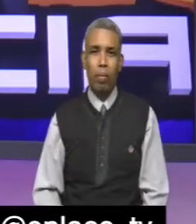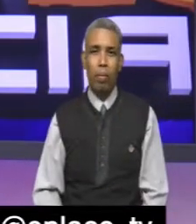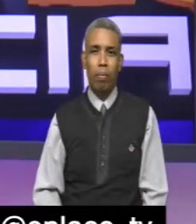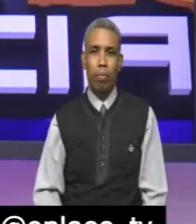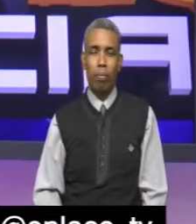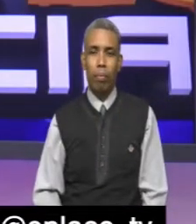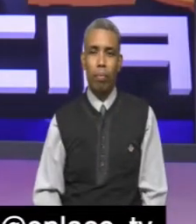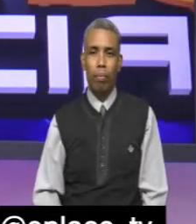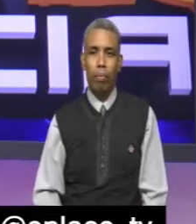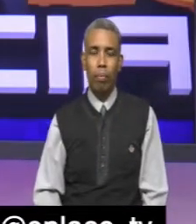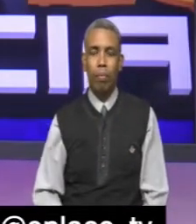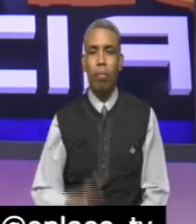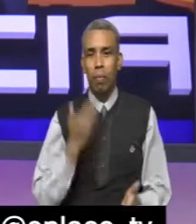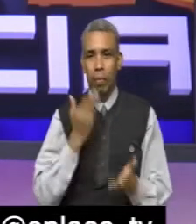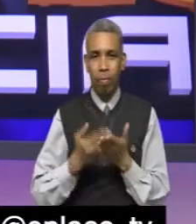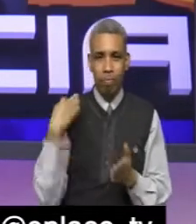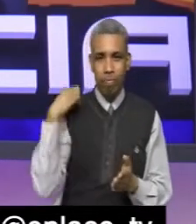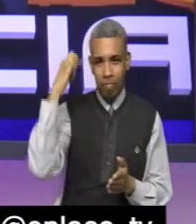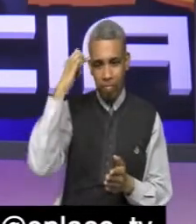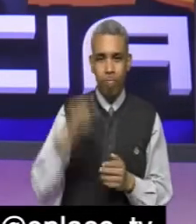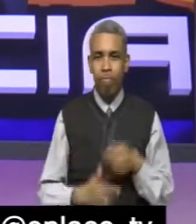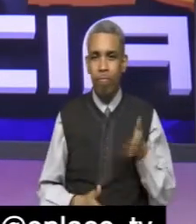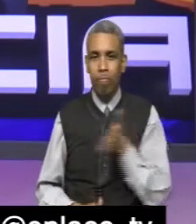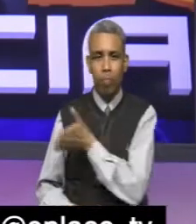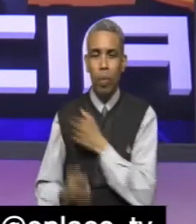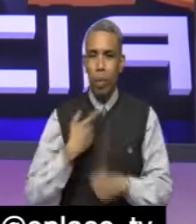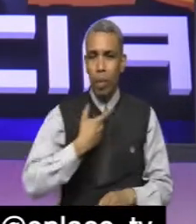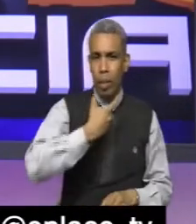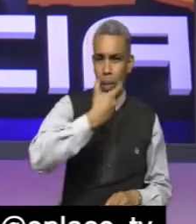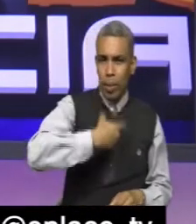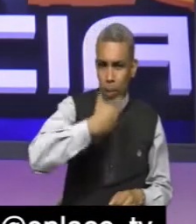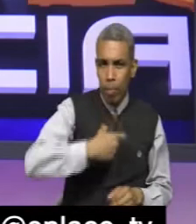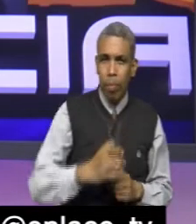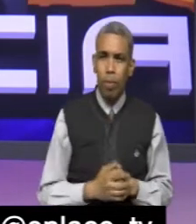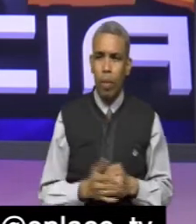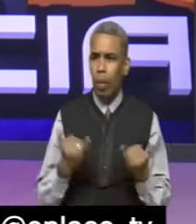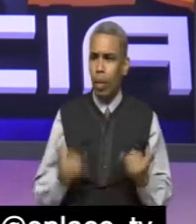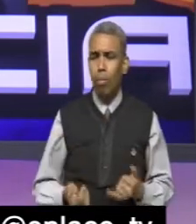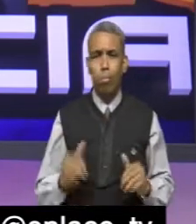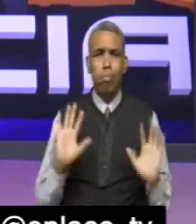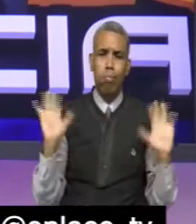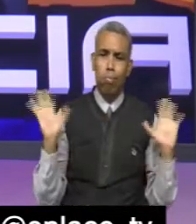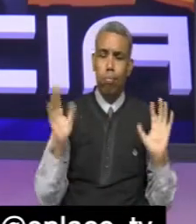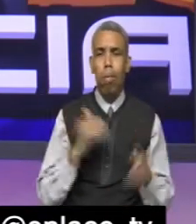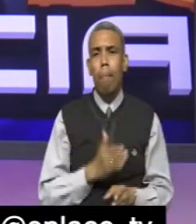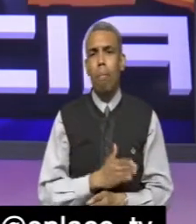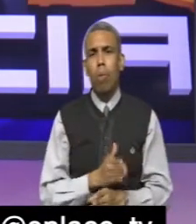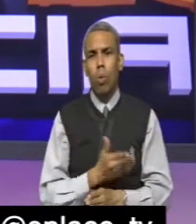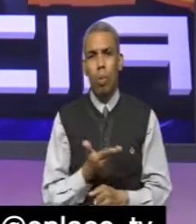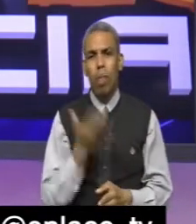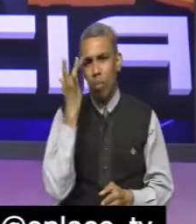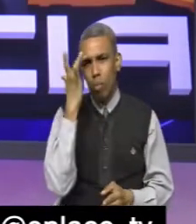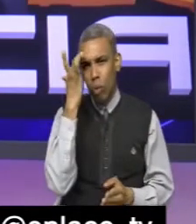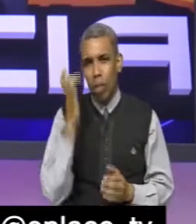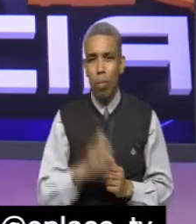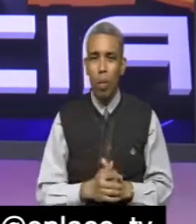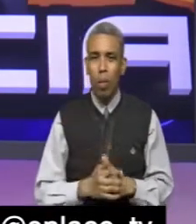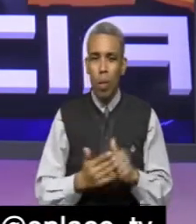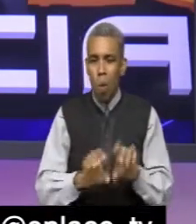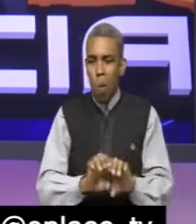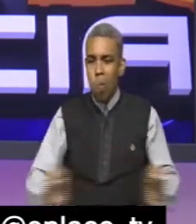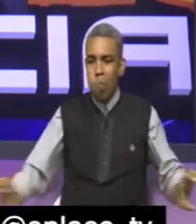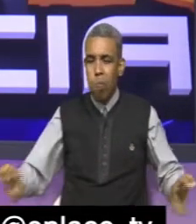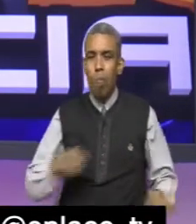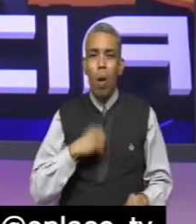Gracias, Pedro. Buenas tardes para usted. Y en el municipio de San Vicente de Chucurí fue decretada la calamidad pública por la emergencia por daño en gasoducto de Ecopetrol.